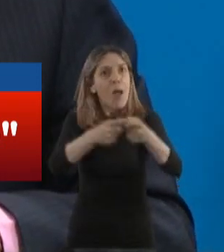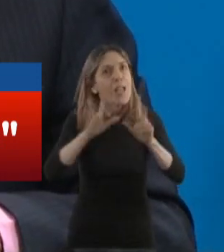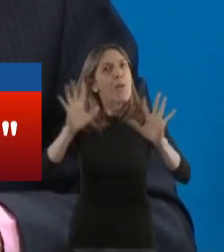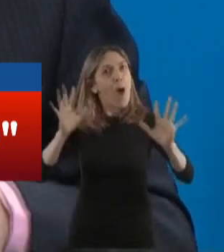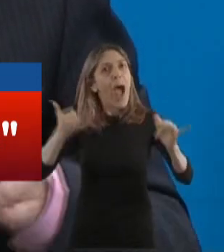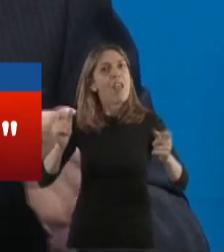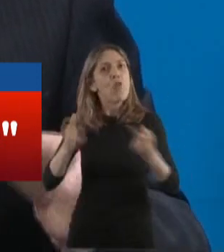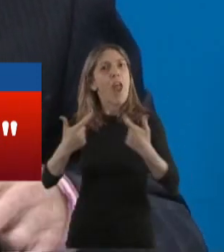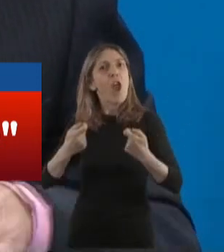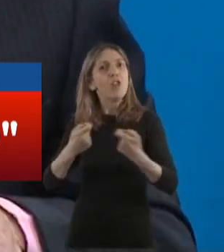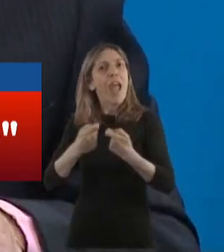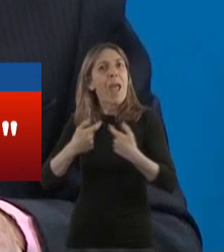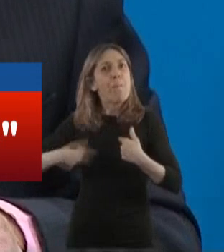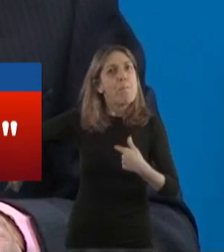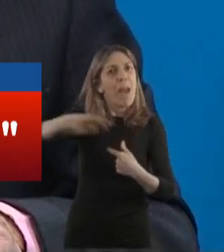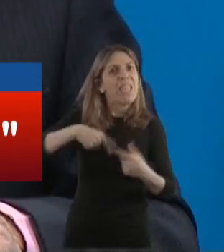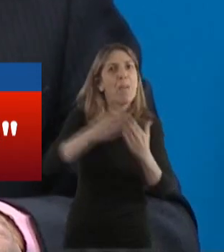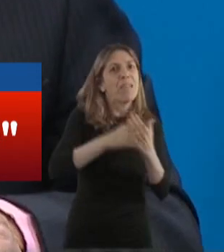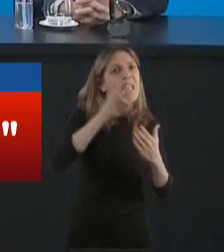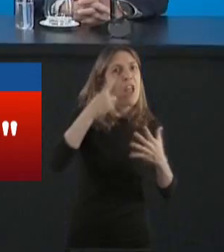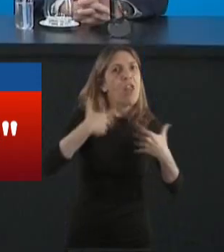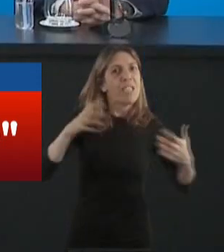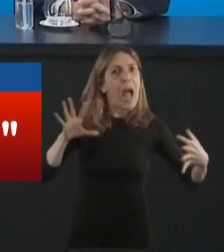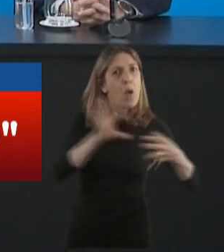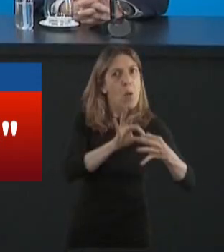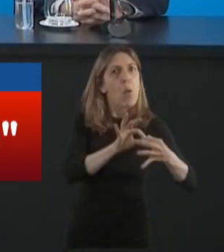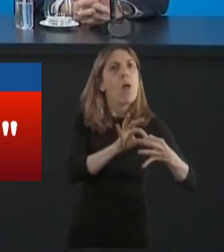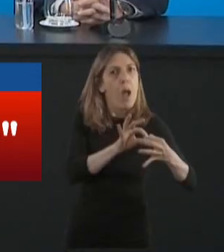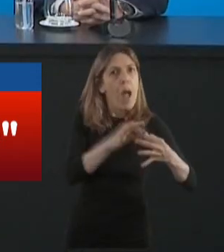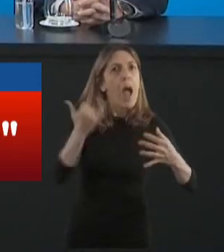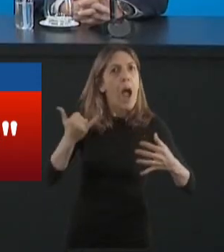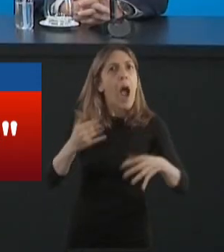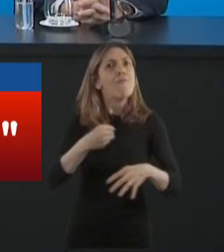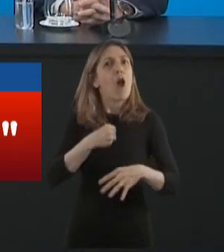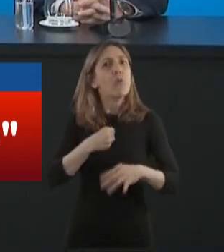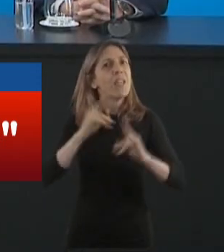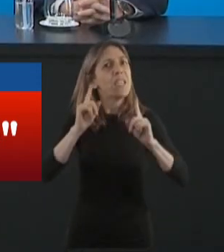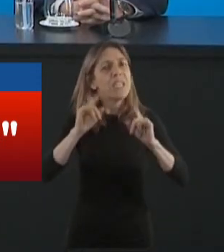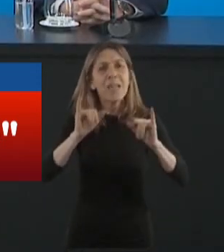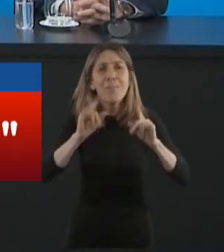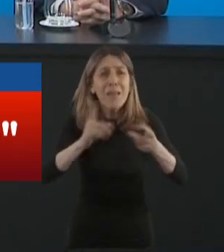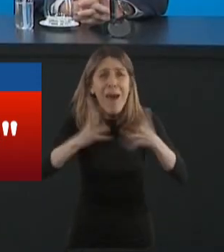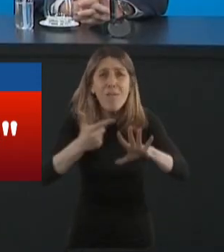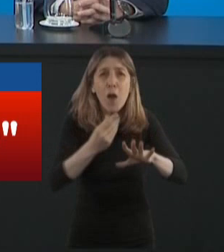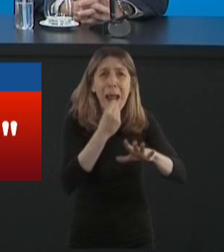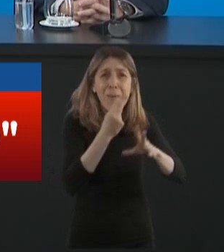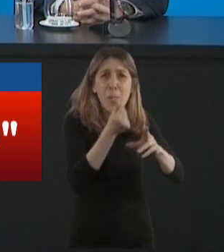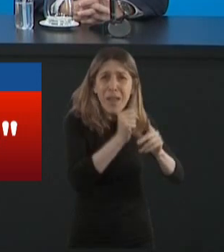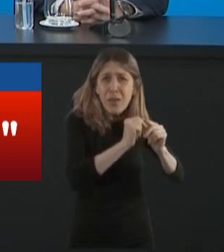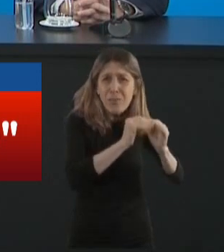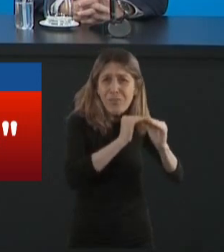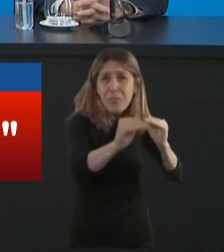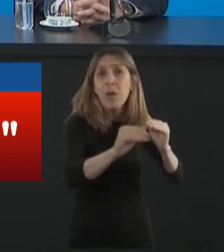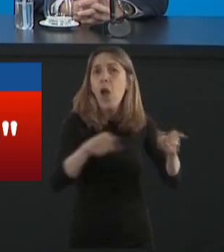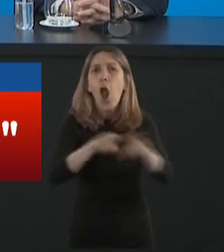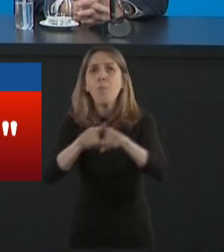sector empresarial, por la colaboración del Ministerio de Salud, de alcanzar el mismo grado de desarrollo en